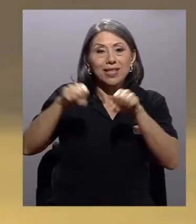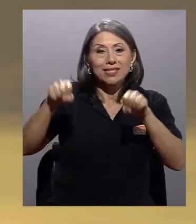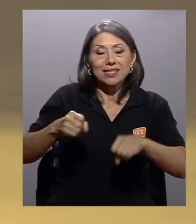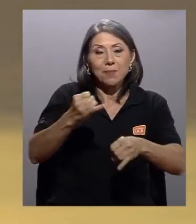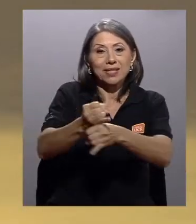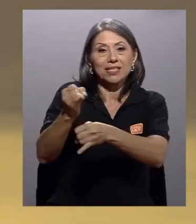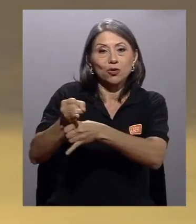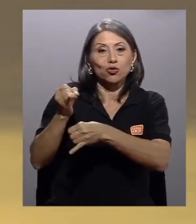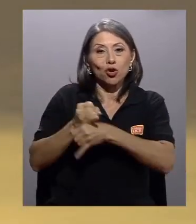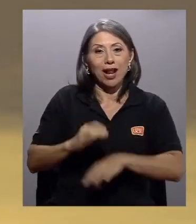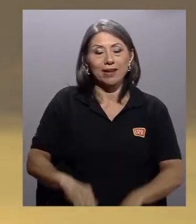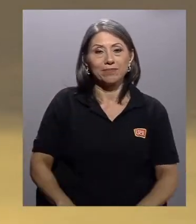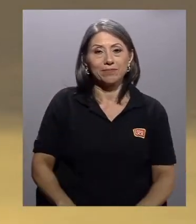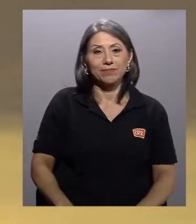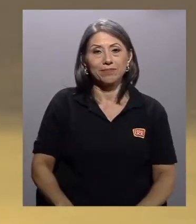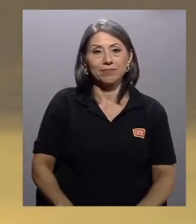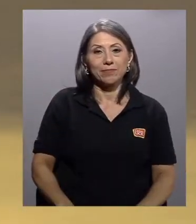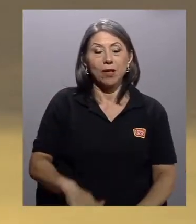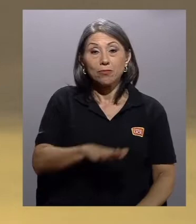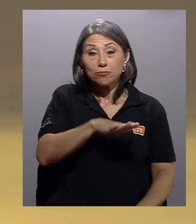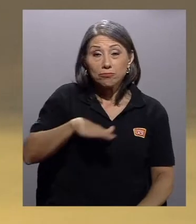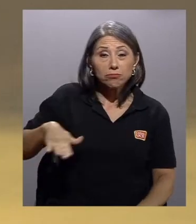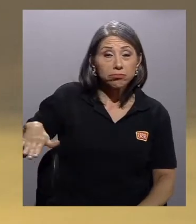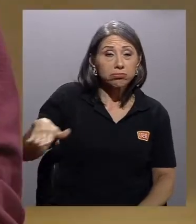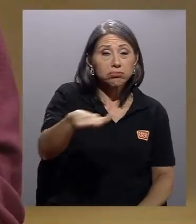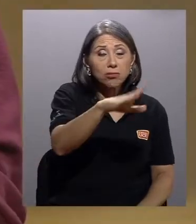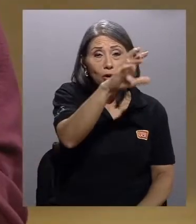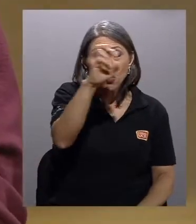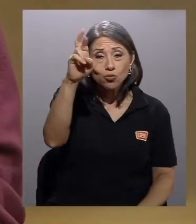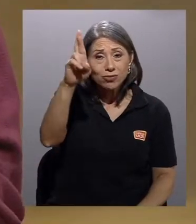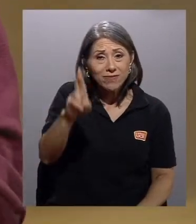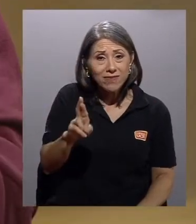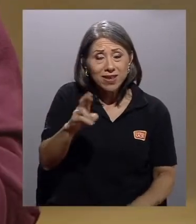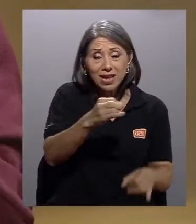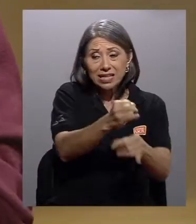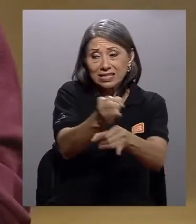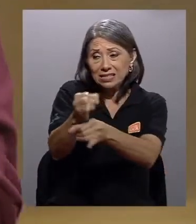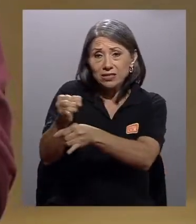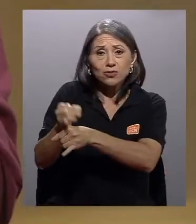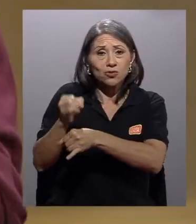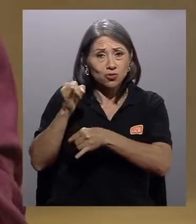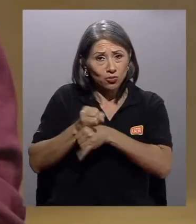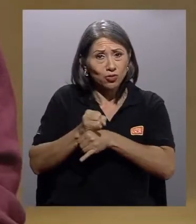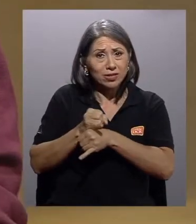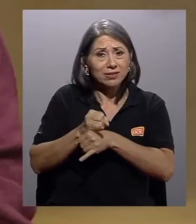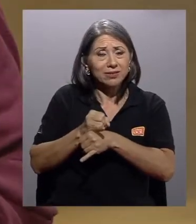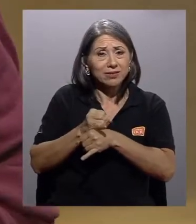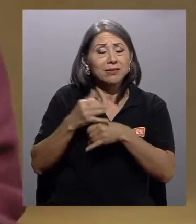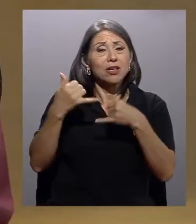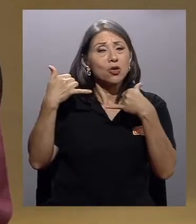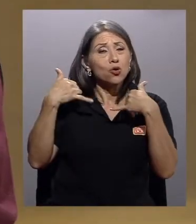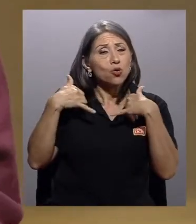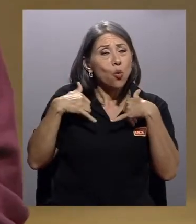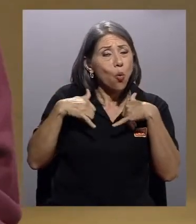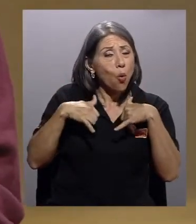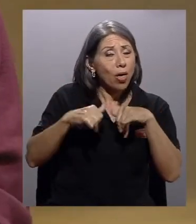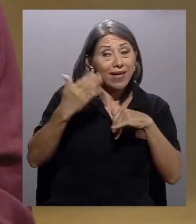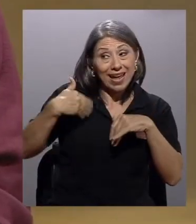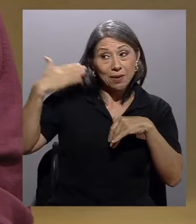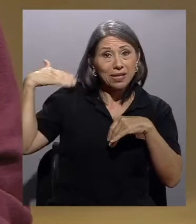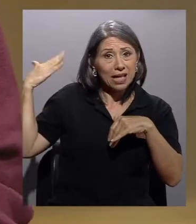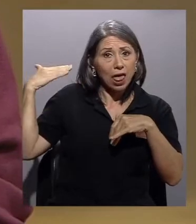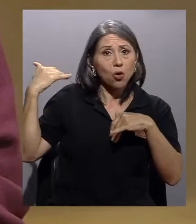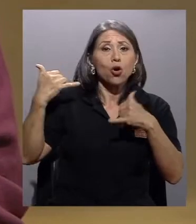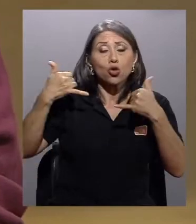institucional. El Estado costarricense ha sido un Estado sometido y todavía, en